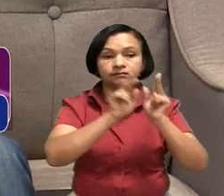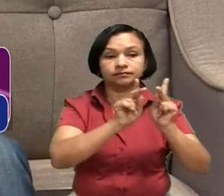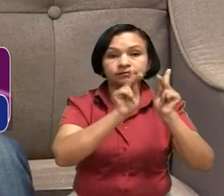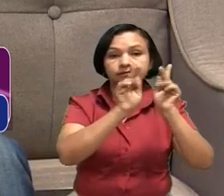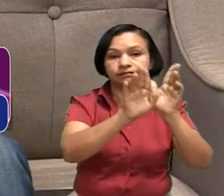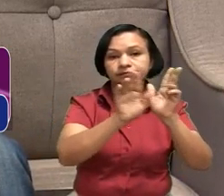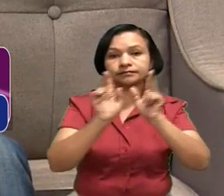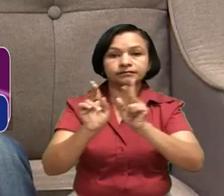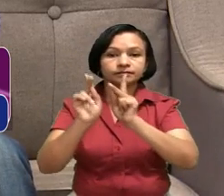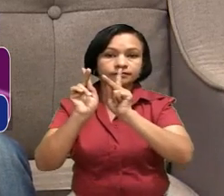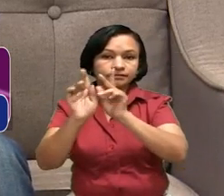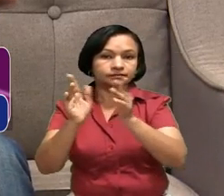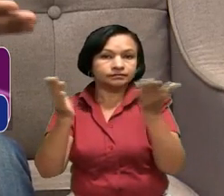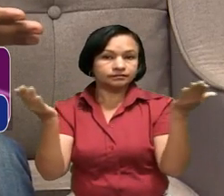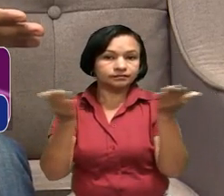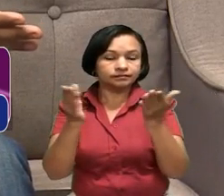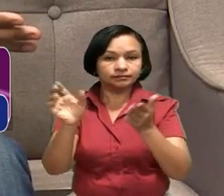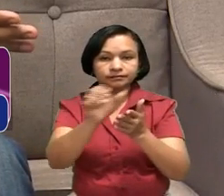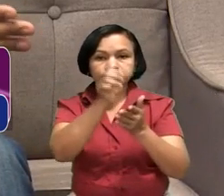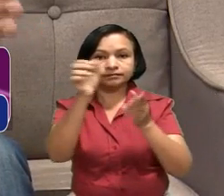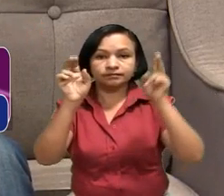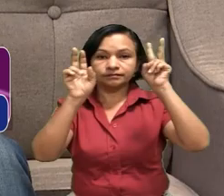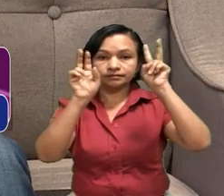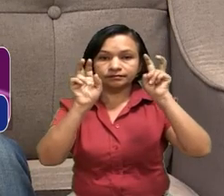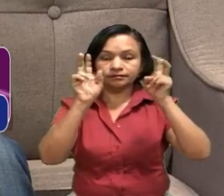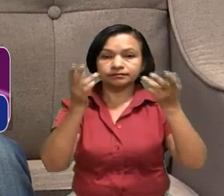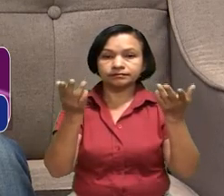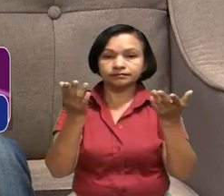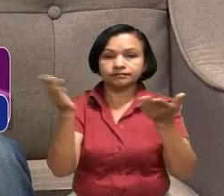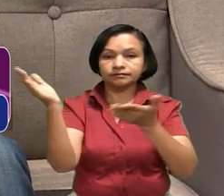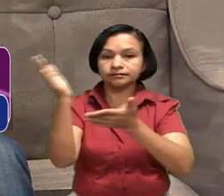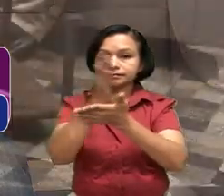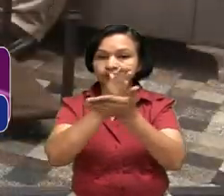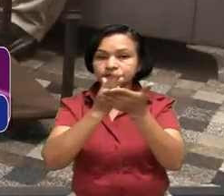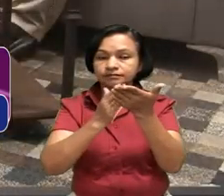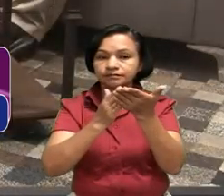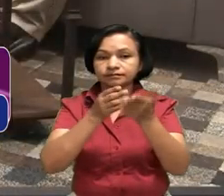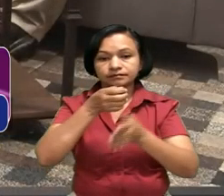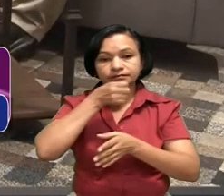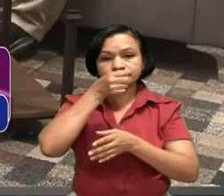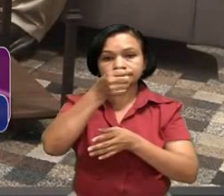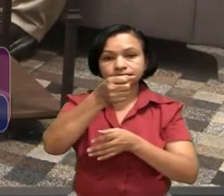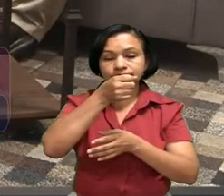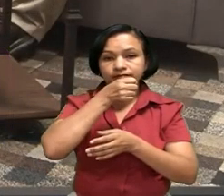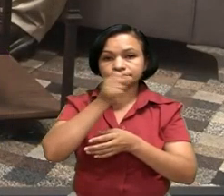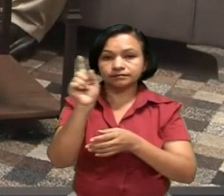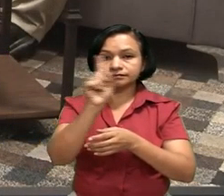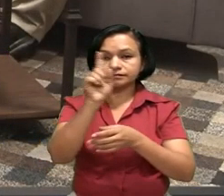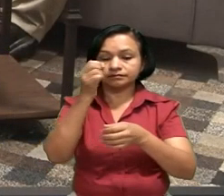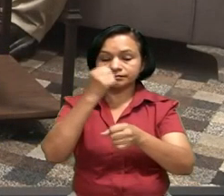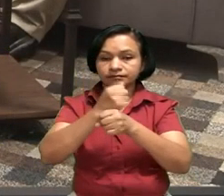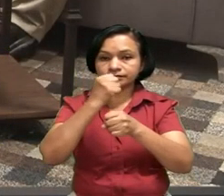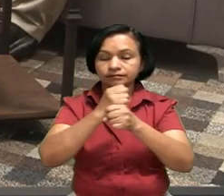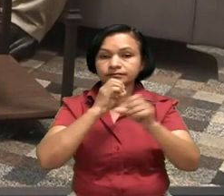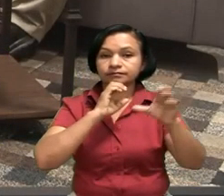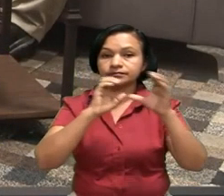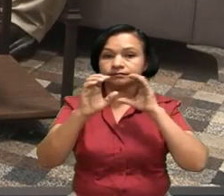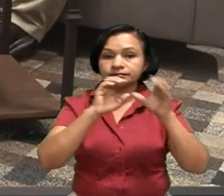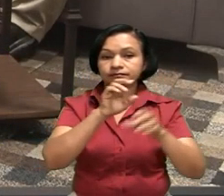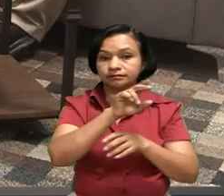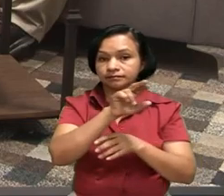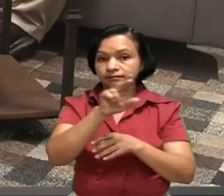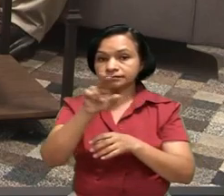porque bueno a veces otro aspecto también que hay que compartirlo de repente hay periodistas que no trabajan en un medio de comunicación pero que ellos mismos se han